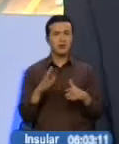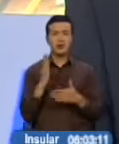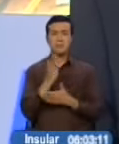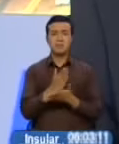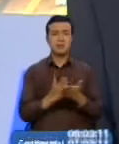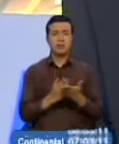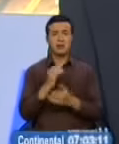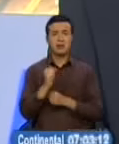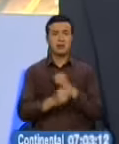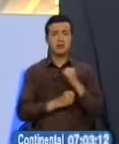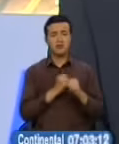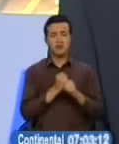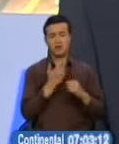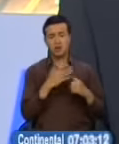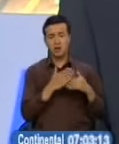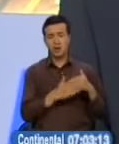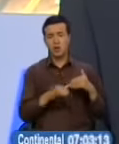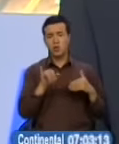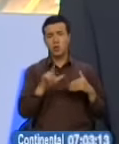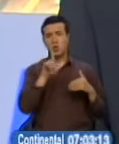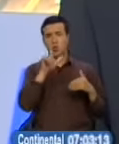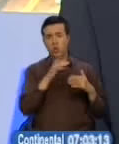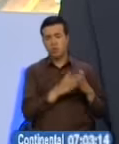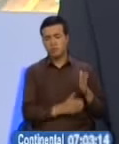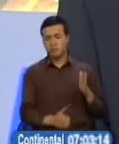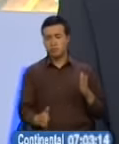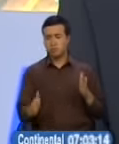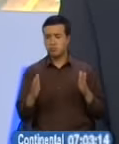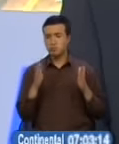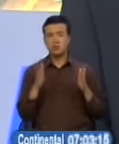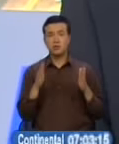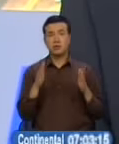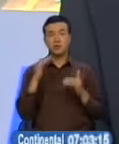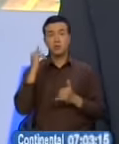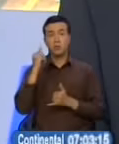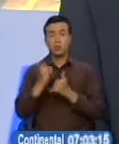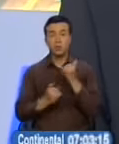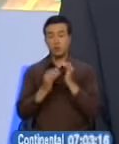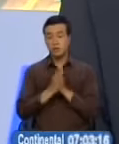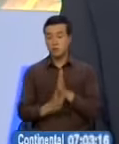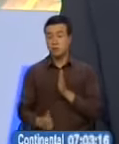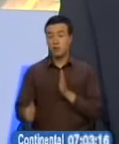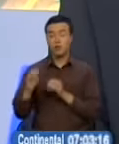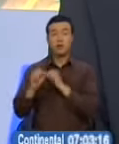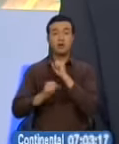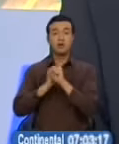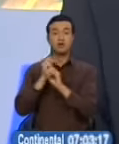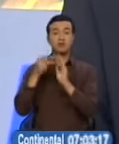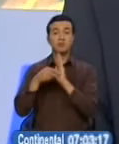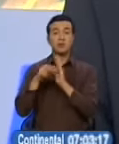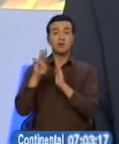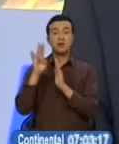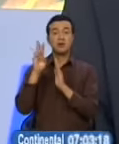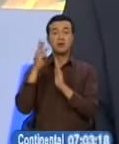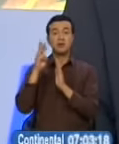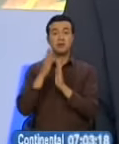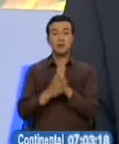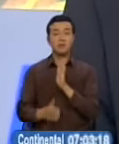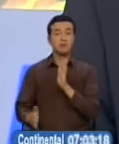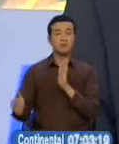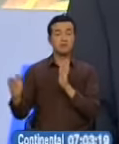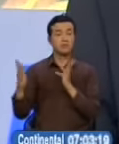estamos terminando prácticamente julio y entramos a la última etapa del año